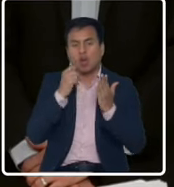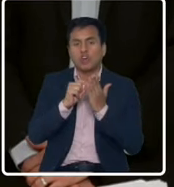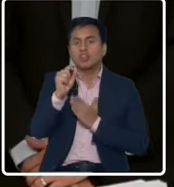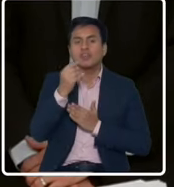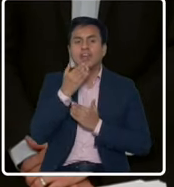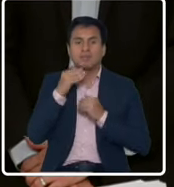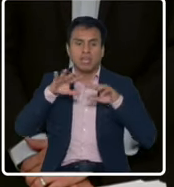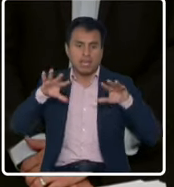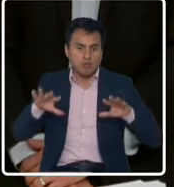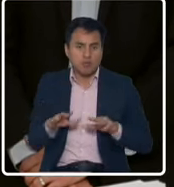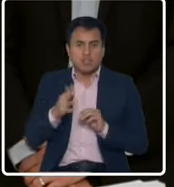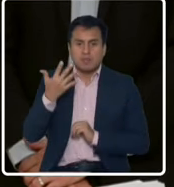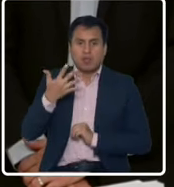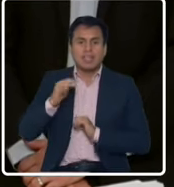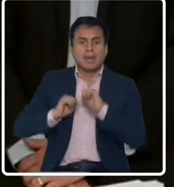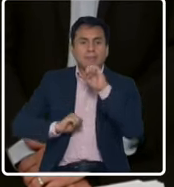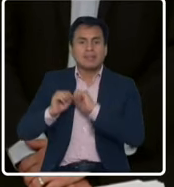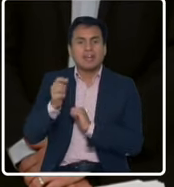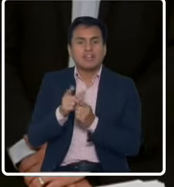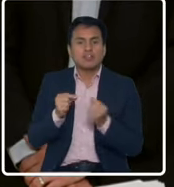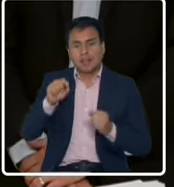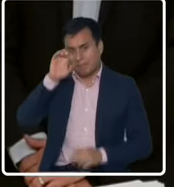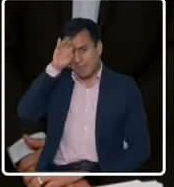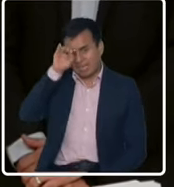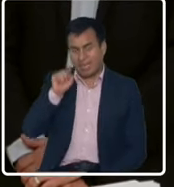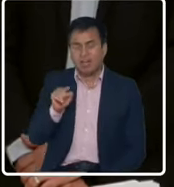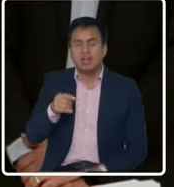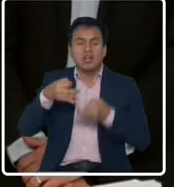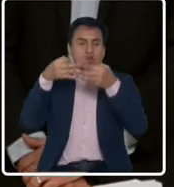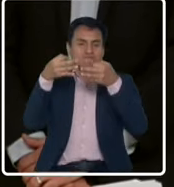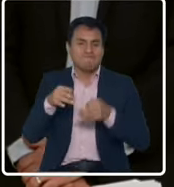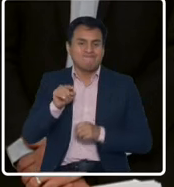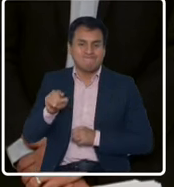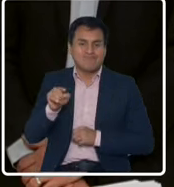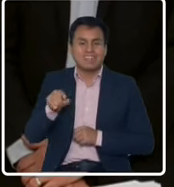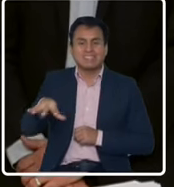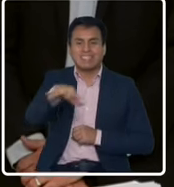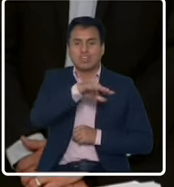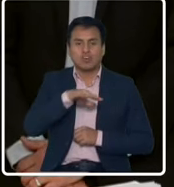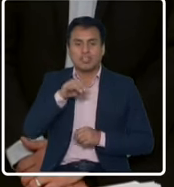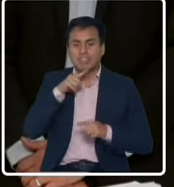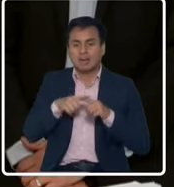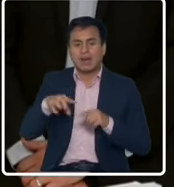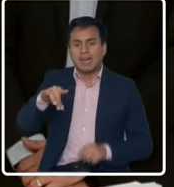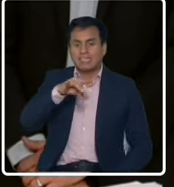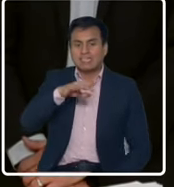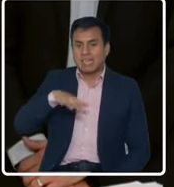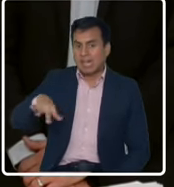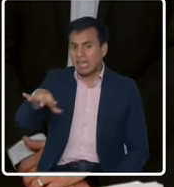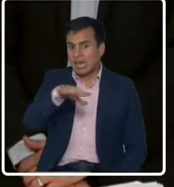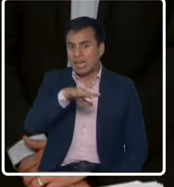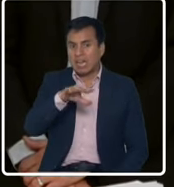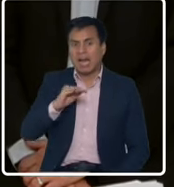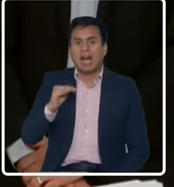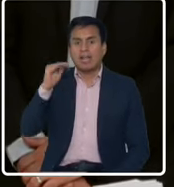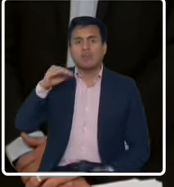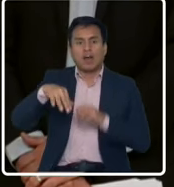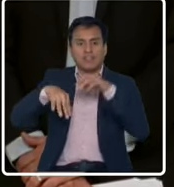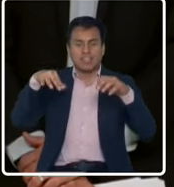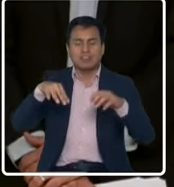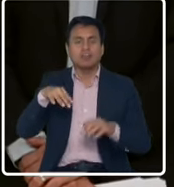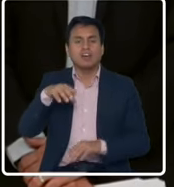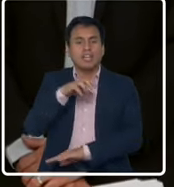también el esfuerzo importante que ha hecho la empresa Nacional de minería consolidándose en el sector denominado salares altoandino de la